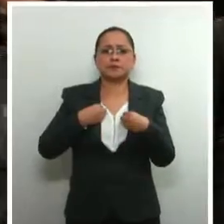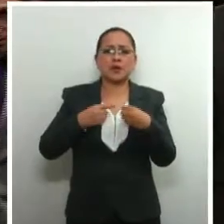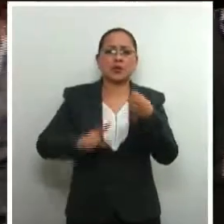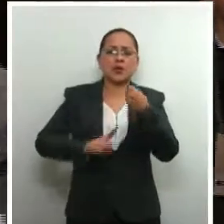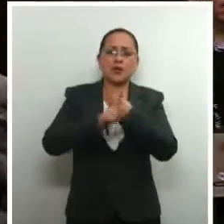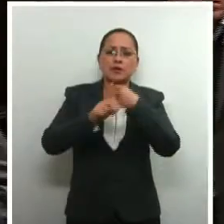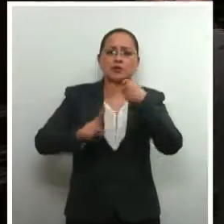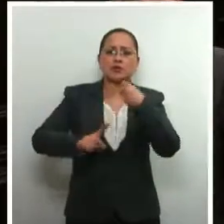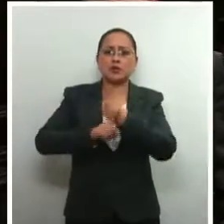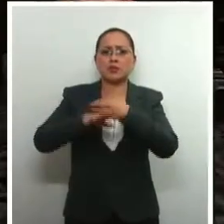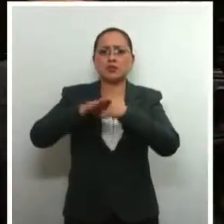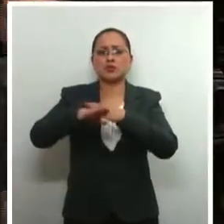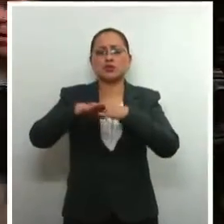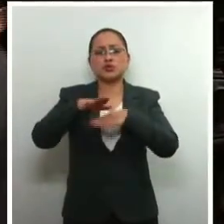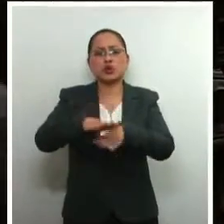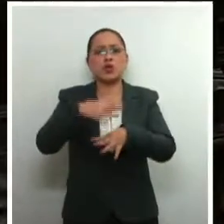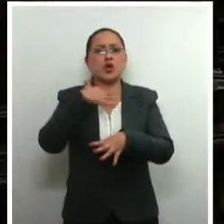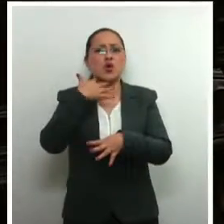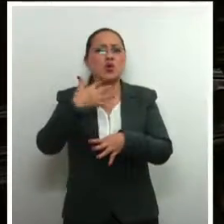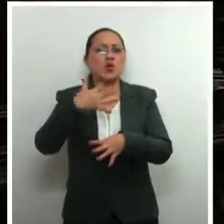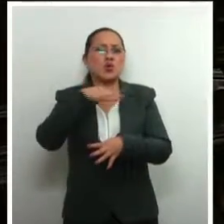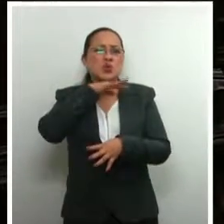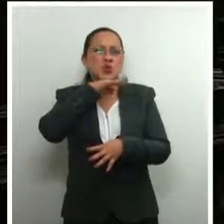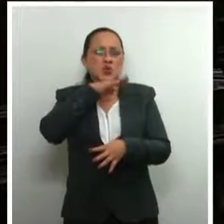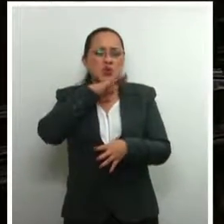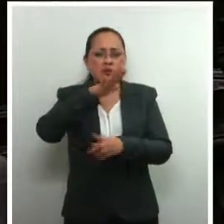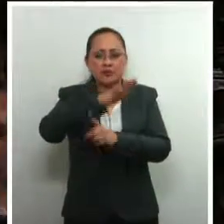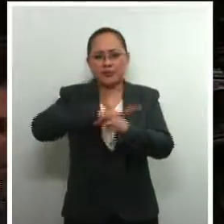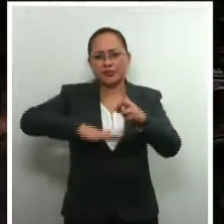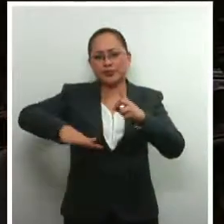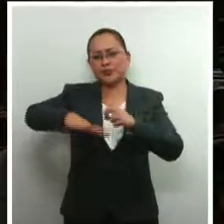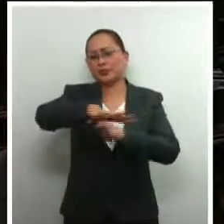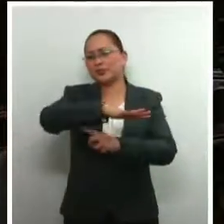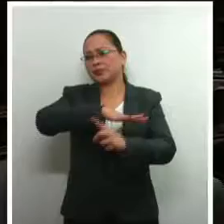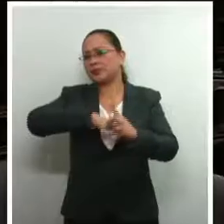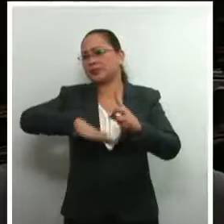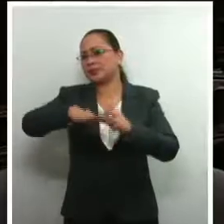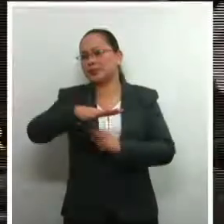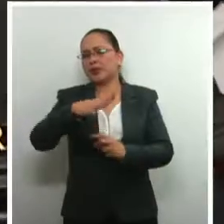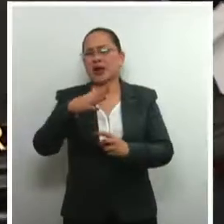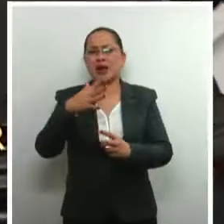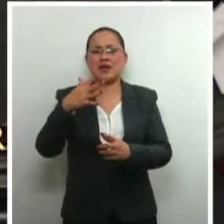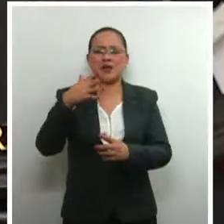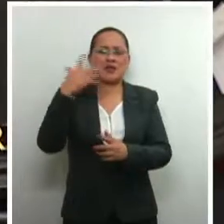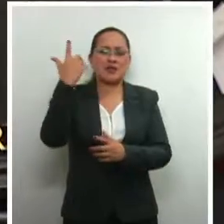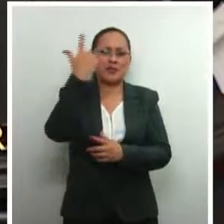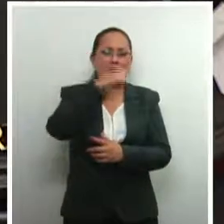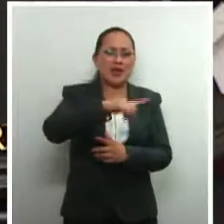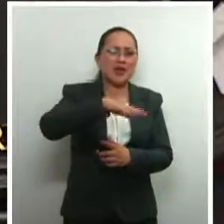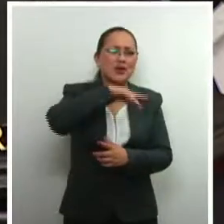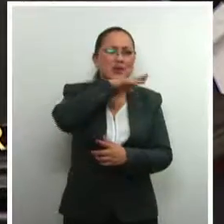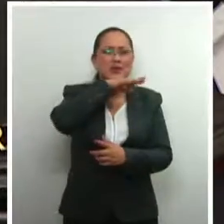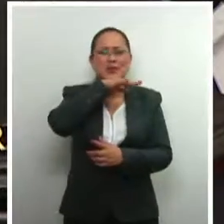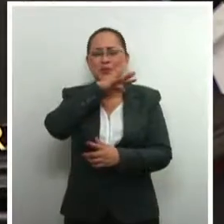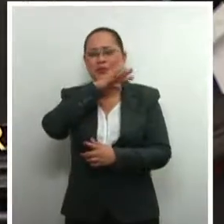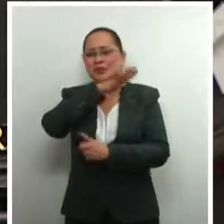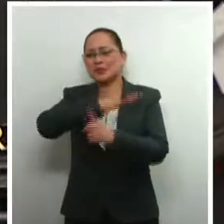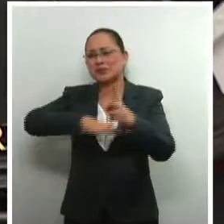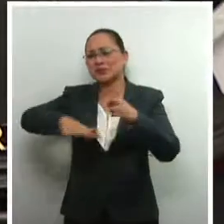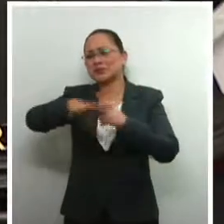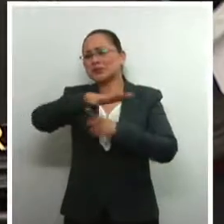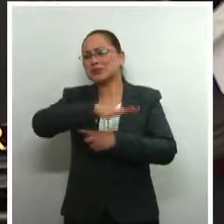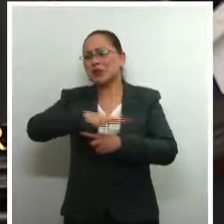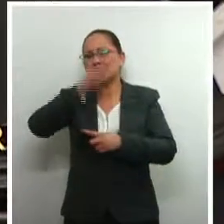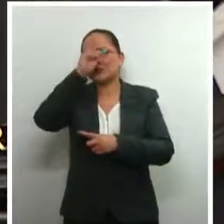contingencias ambientales, un altísimo grado de contaminación ambiental, pienso yo que